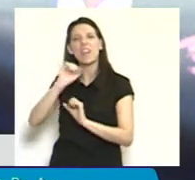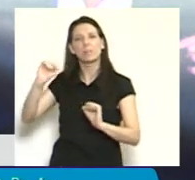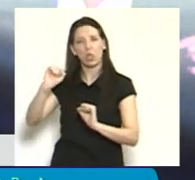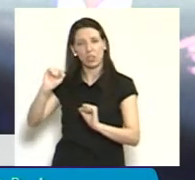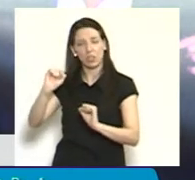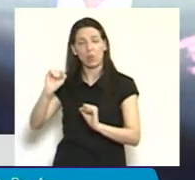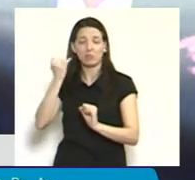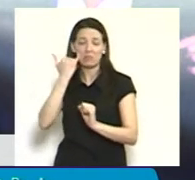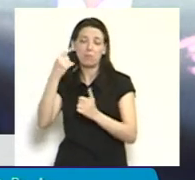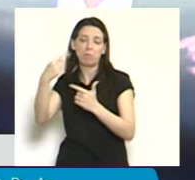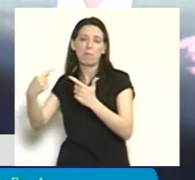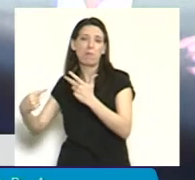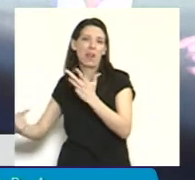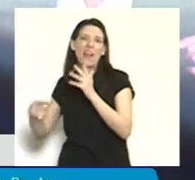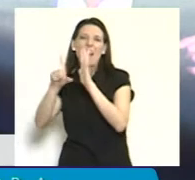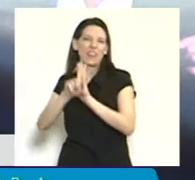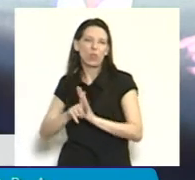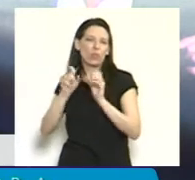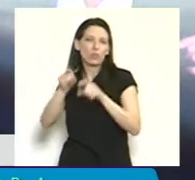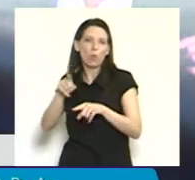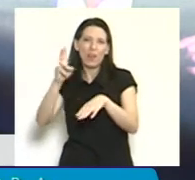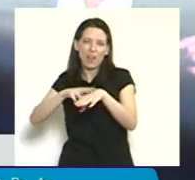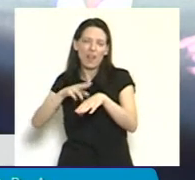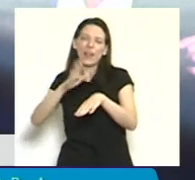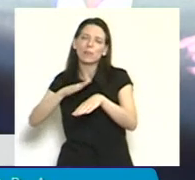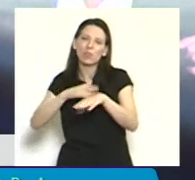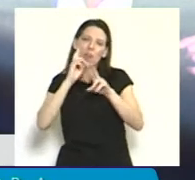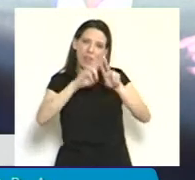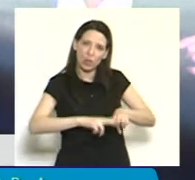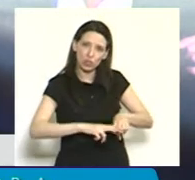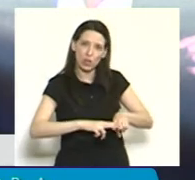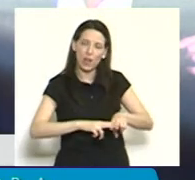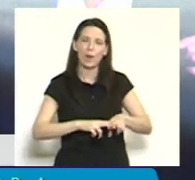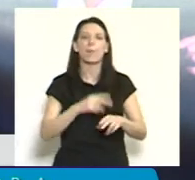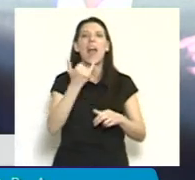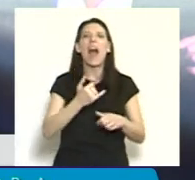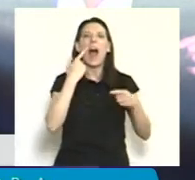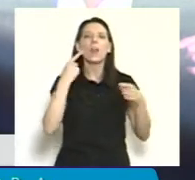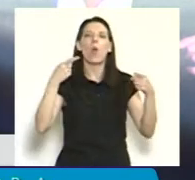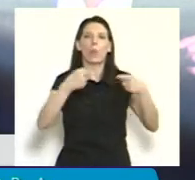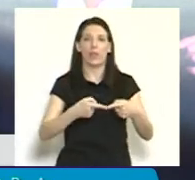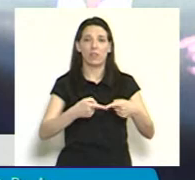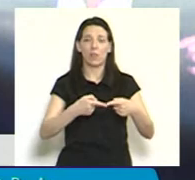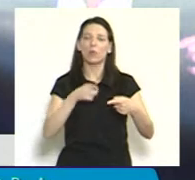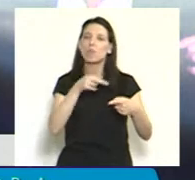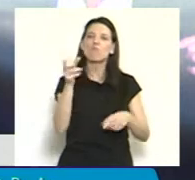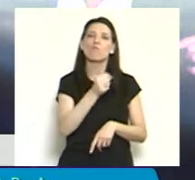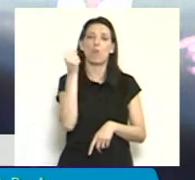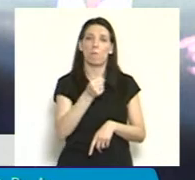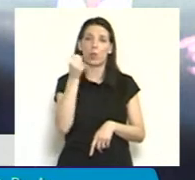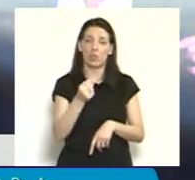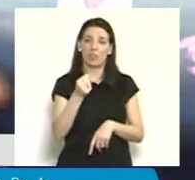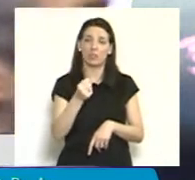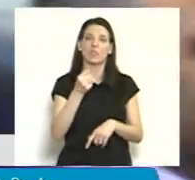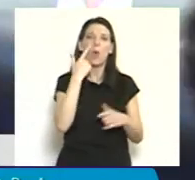demás normativas de la materia. El artículo 4 fija objetivos que son de particular importancia y muestran